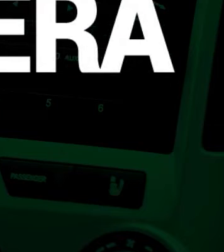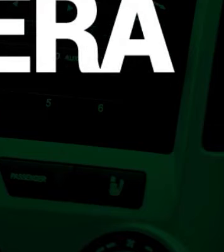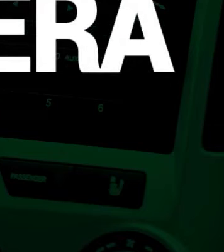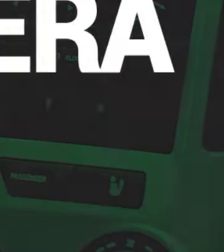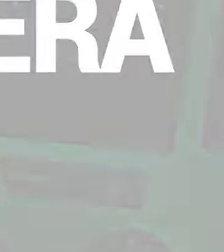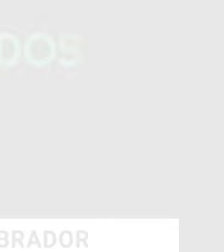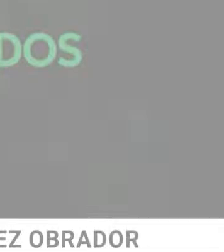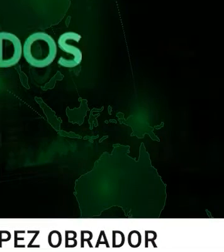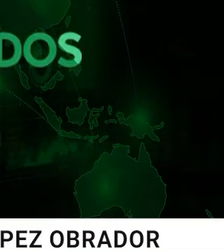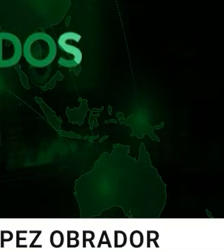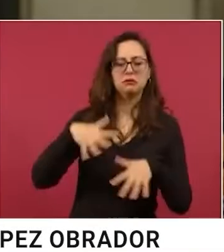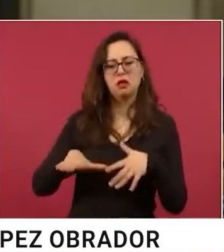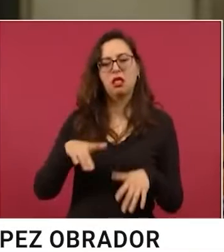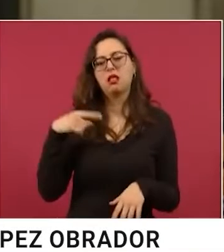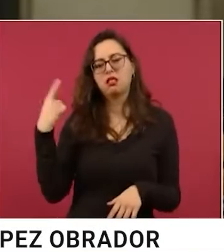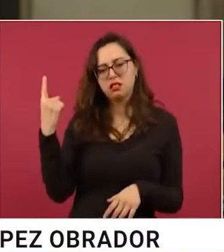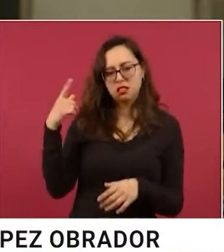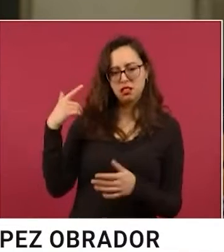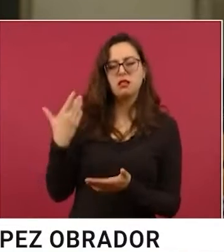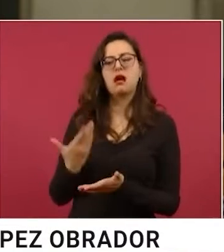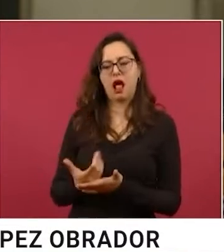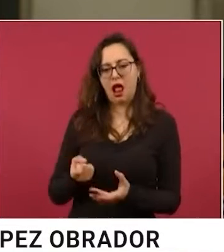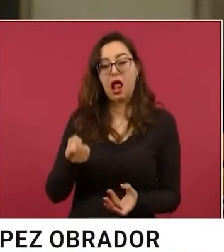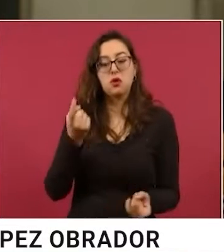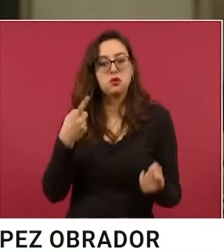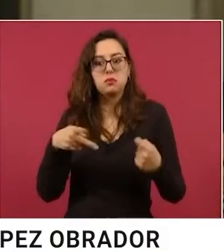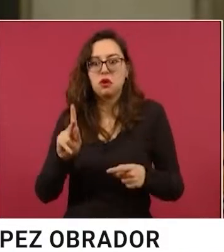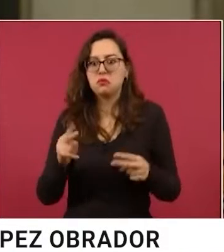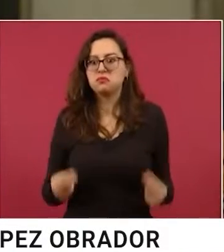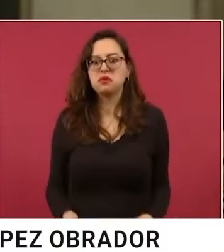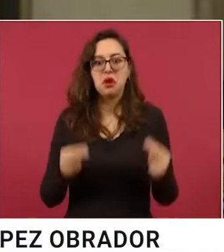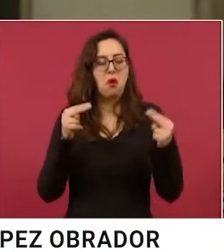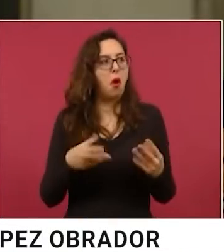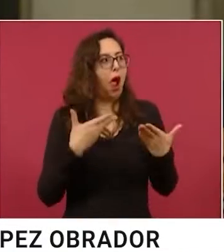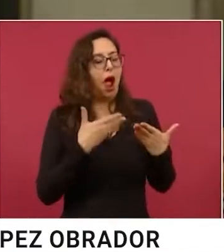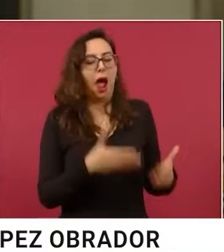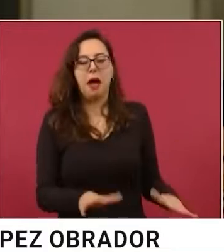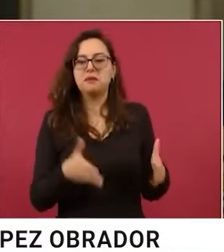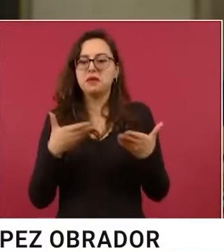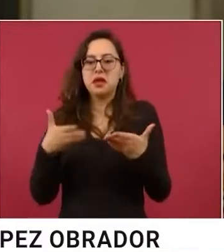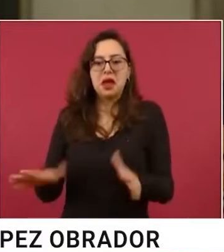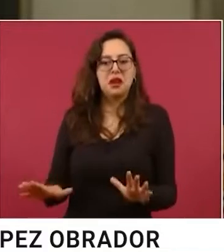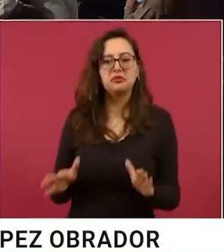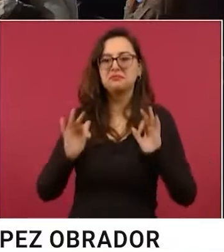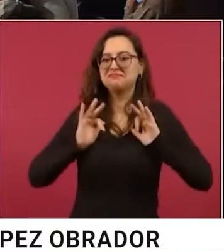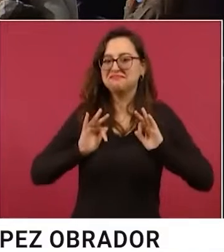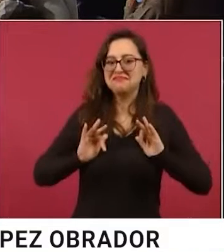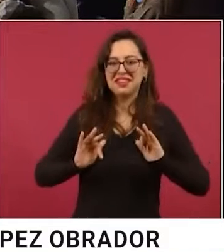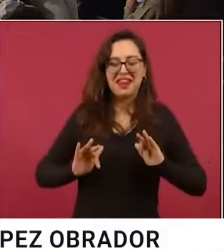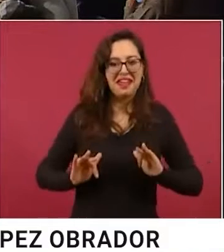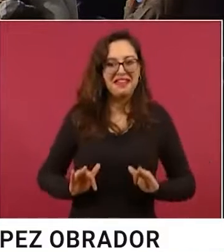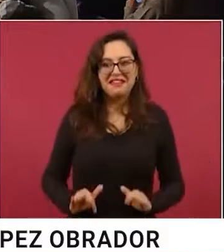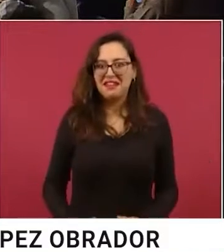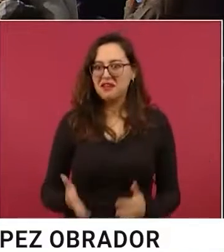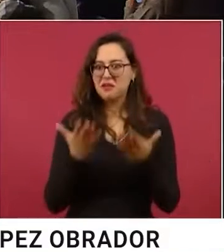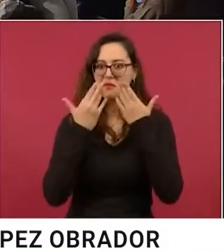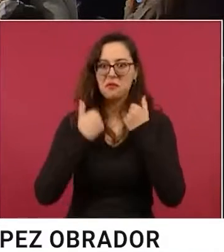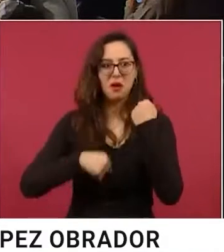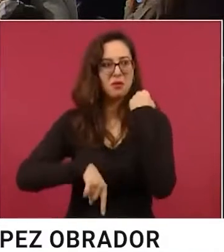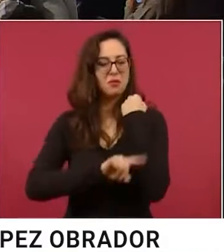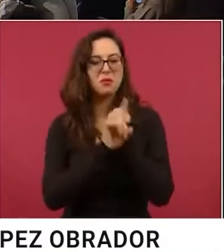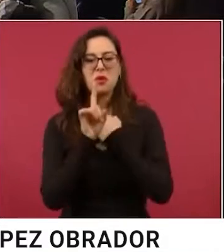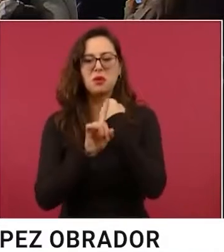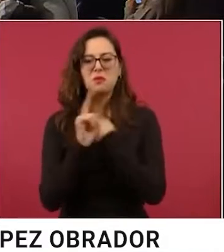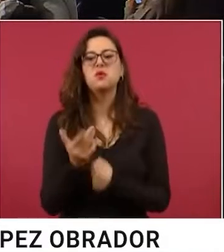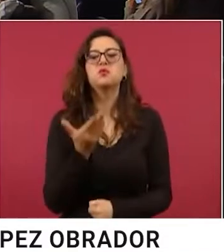A Mañanera. Este lunes, en la conferencia de prensa, el presidente Andrés Manuel López Obrador agradeció a la gente por haber